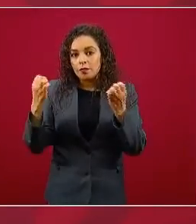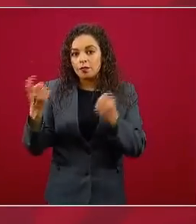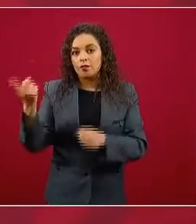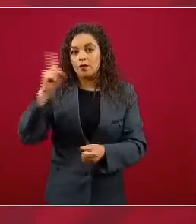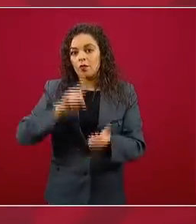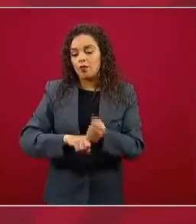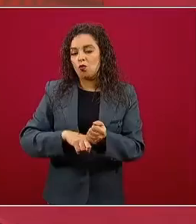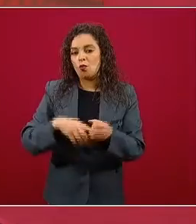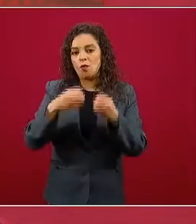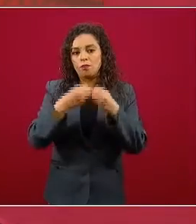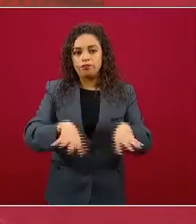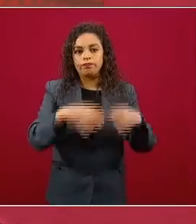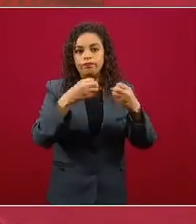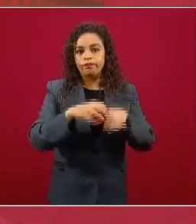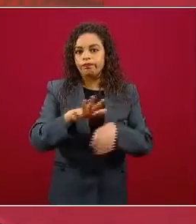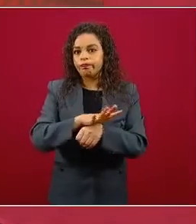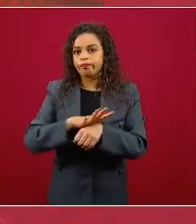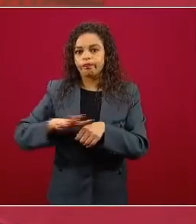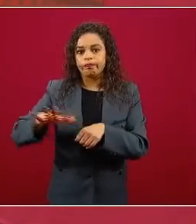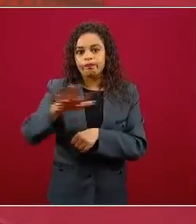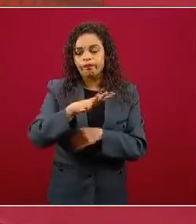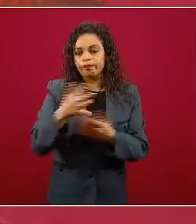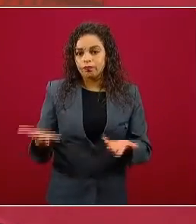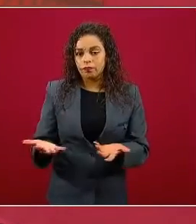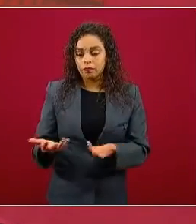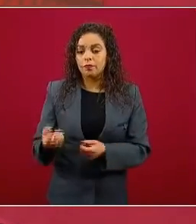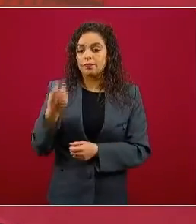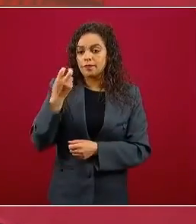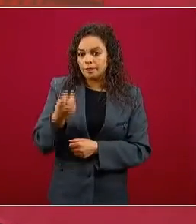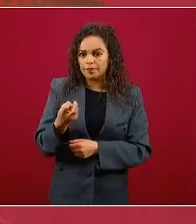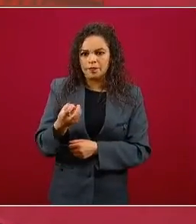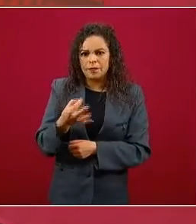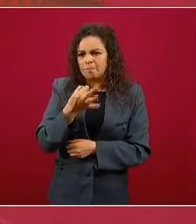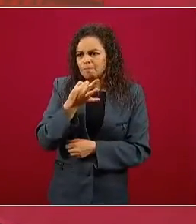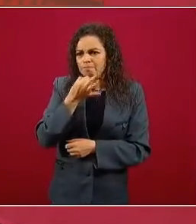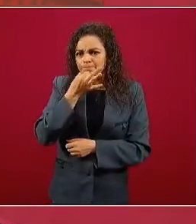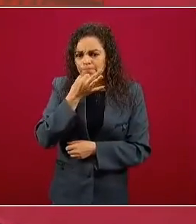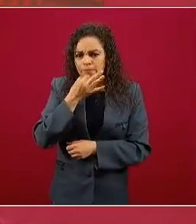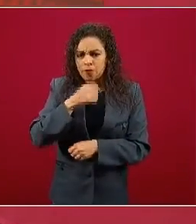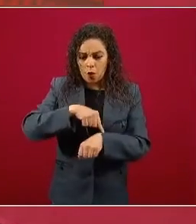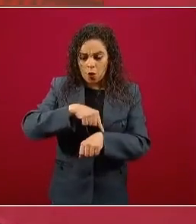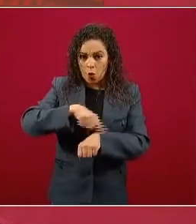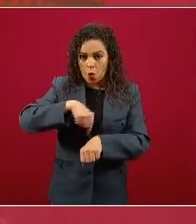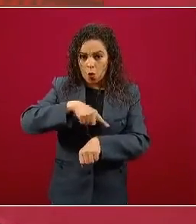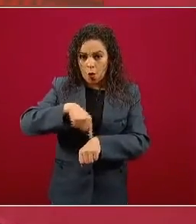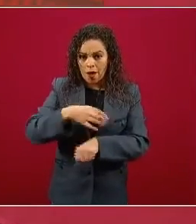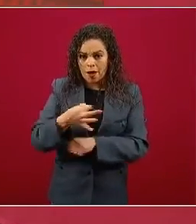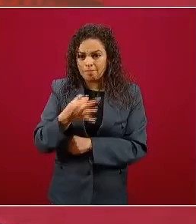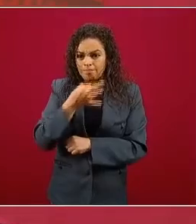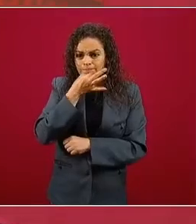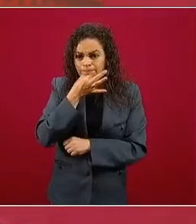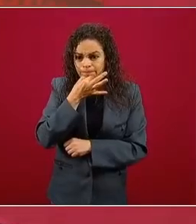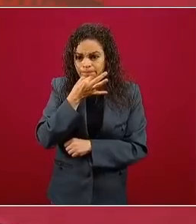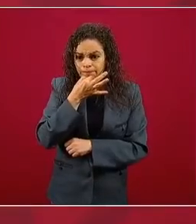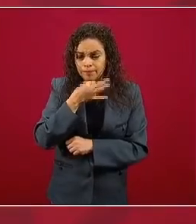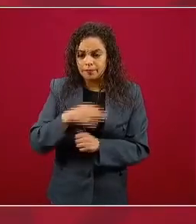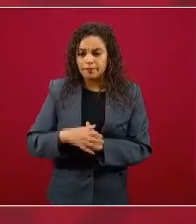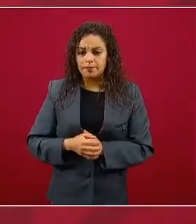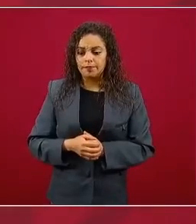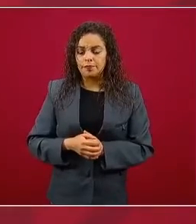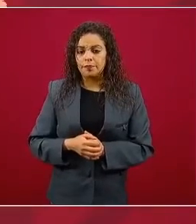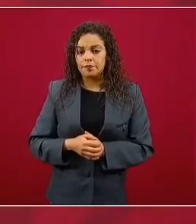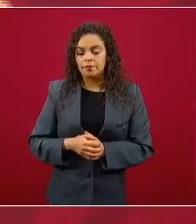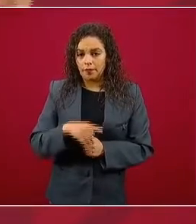declaratoria, cuando llega a nuestros escritorios, de inmediato, en cuestión de horas, este es un proceso que se cuenta largo, pero que sucede en cuestión de horas, se